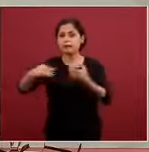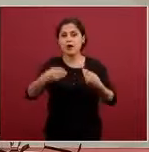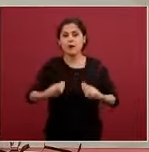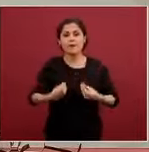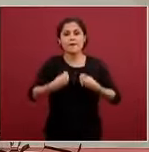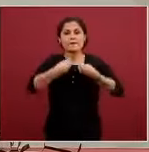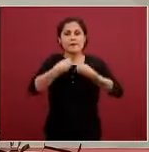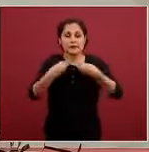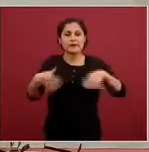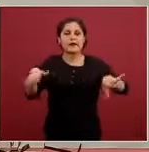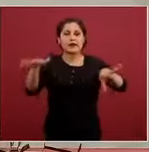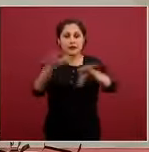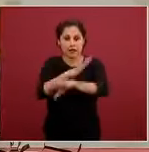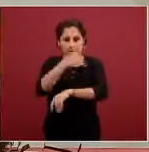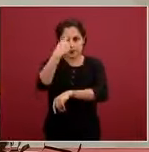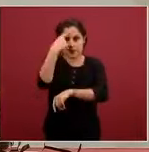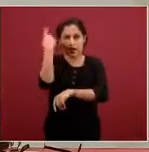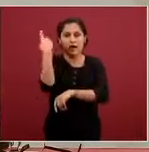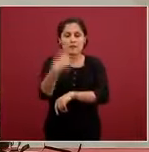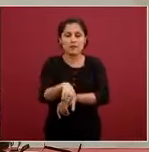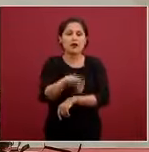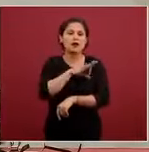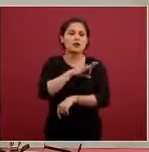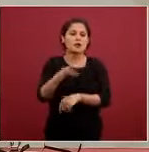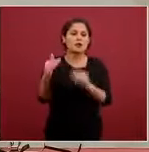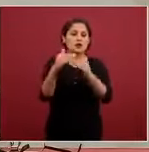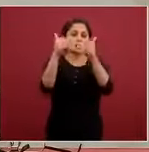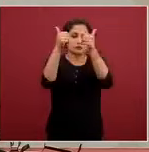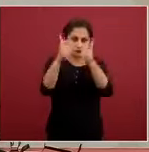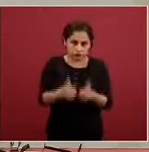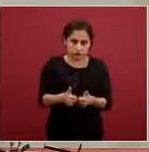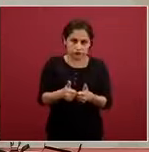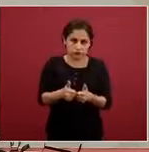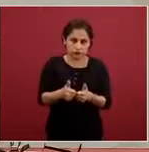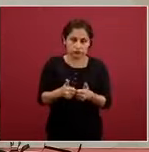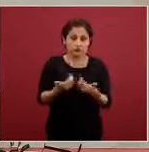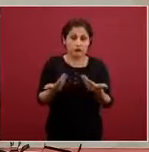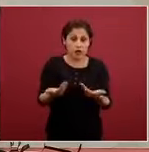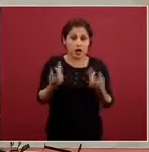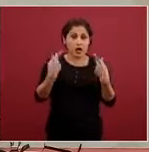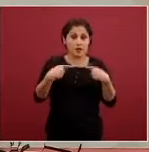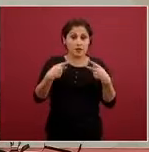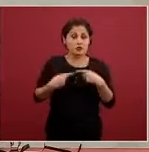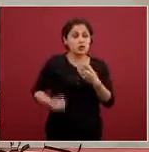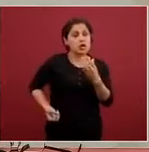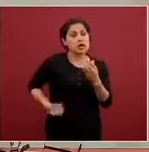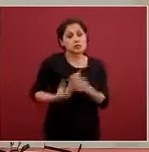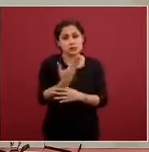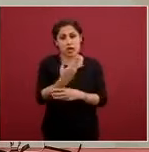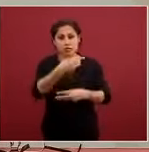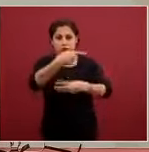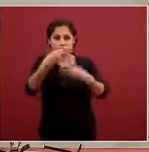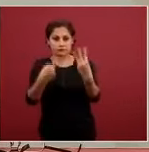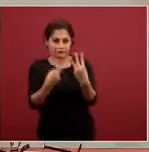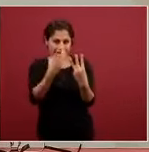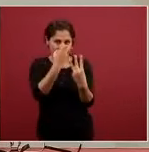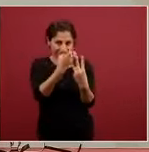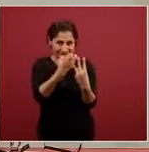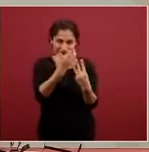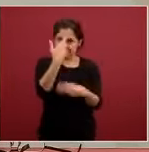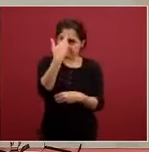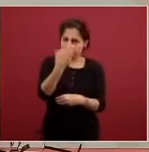nos llevan a salir de casa. ¿Por qué salimos de casa? Por estas 3 razones. Podemos salir por muchas otras, pero estas son las 3